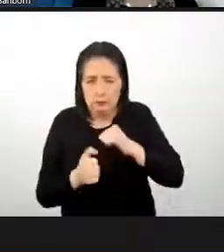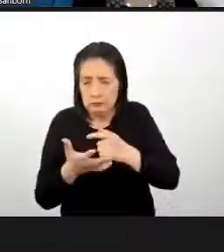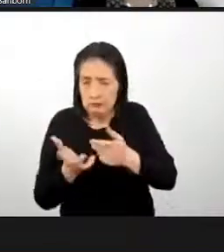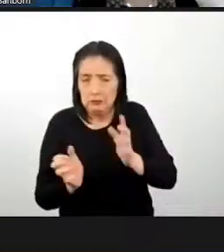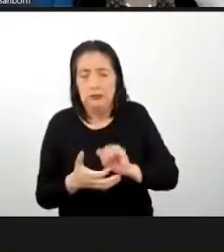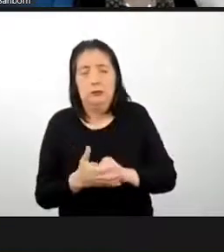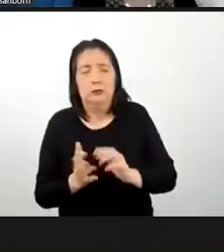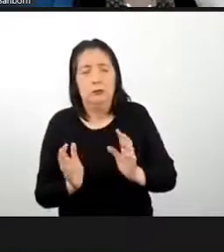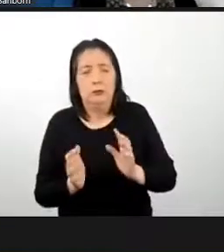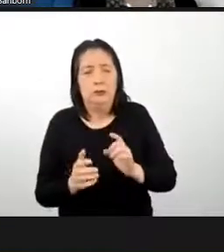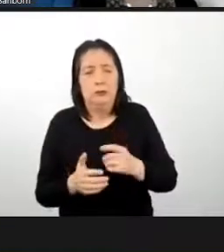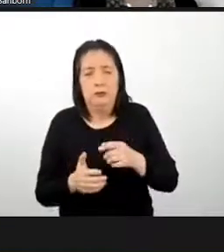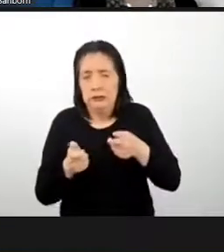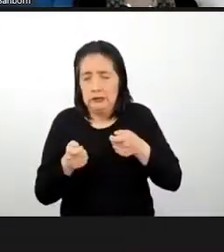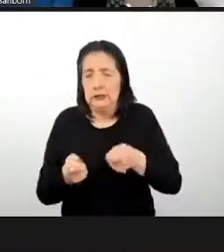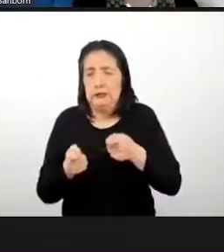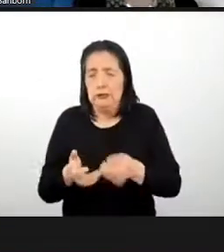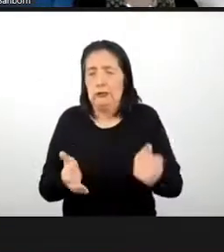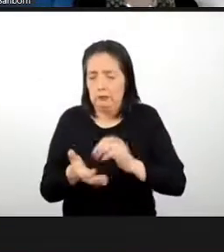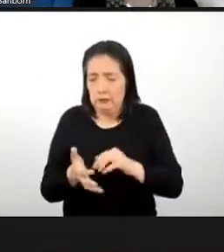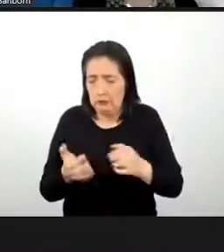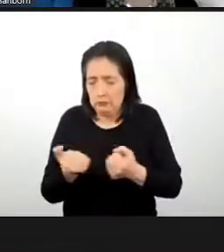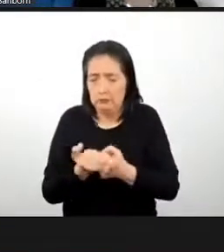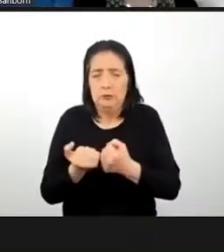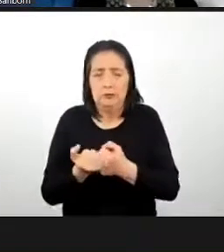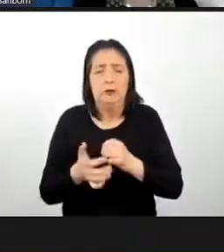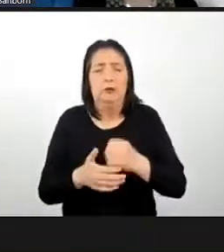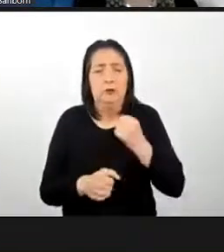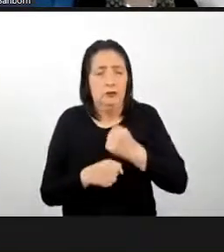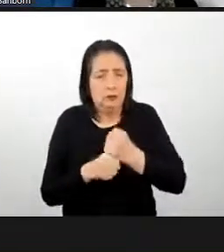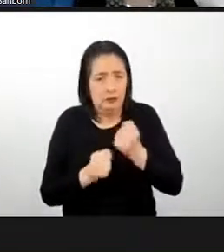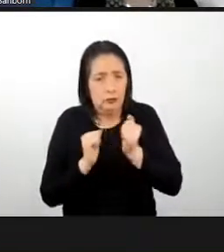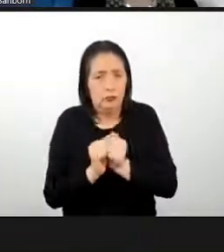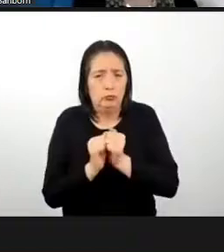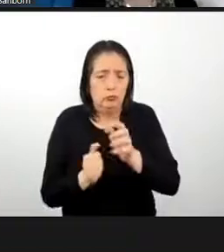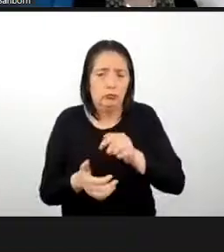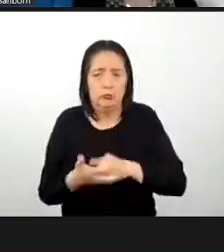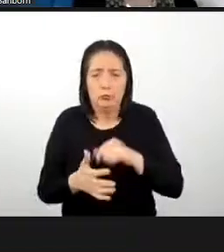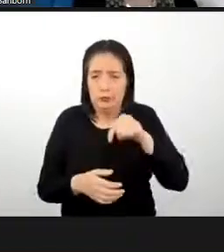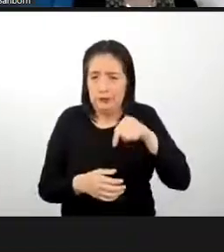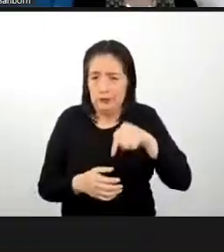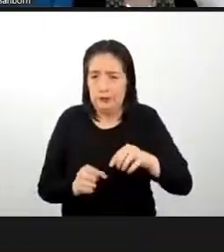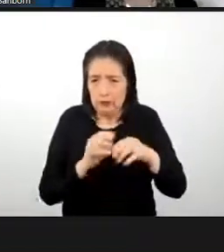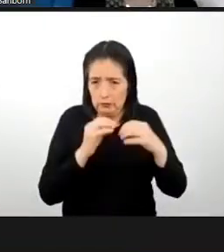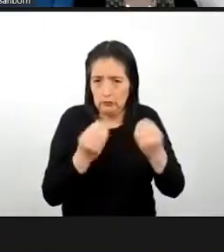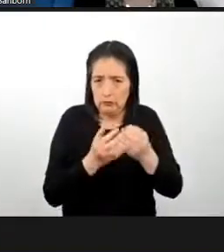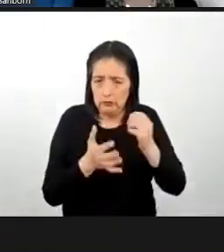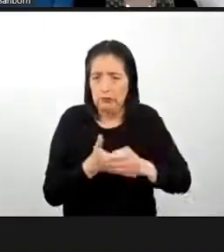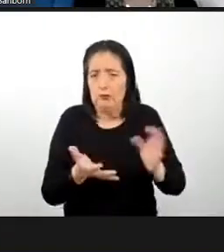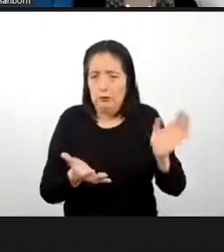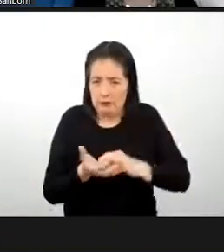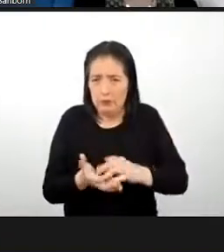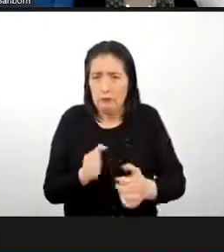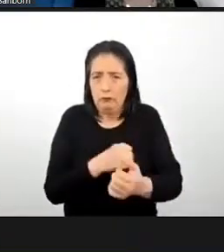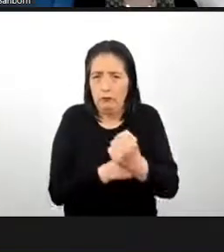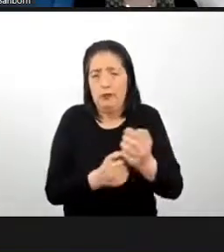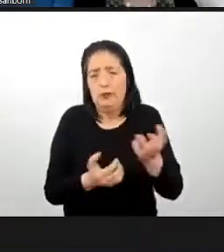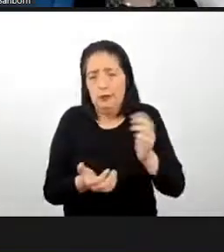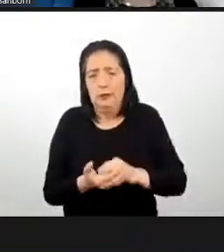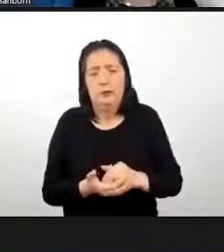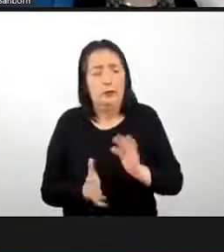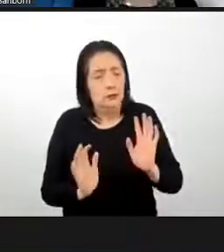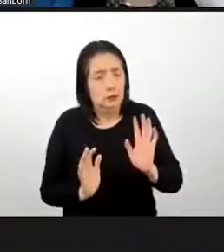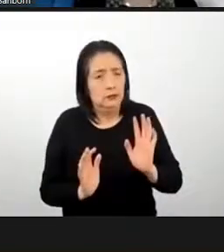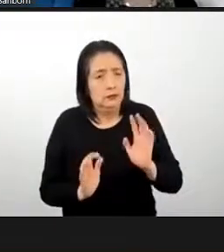tanto, insistir en reforzar y trabajar juntos para que estas instituciones se consoliden más aún, ¿eh?